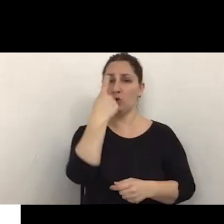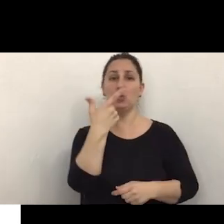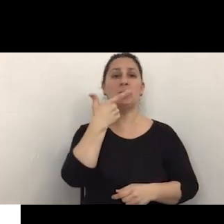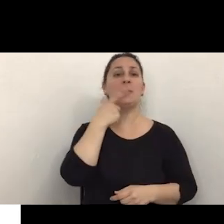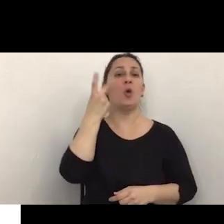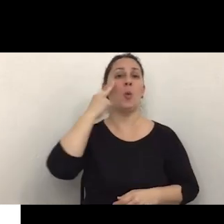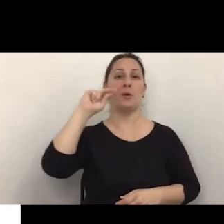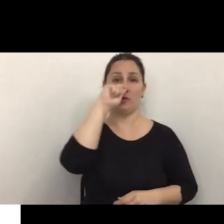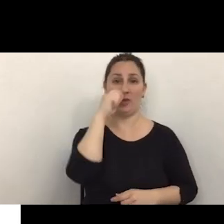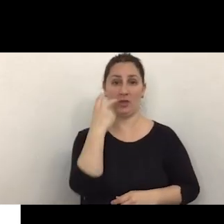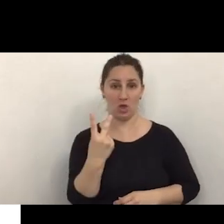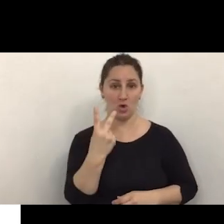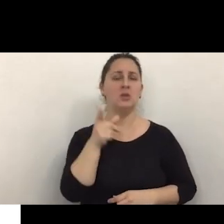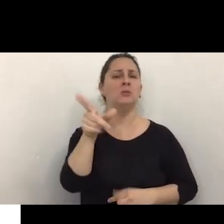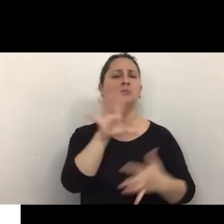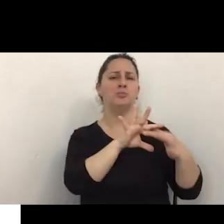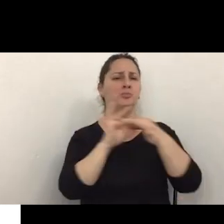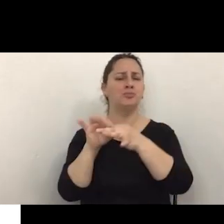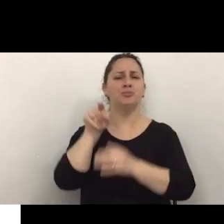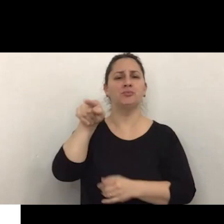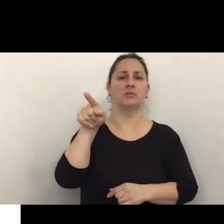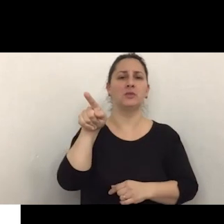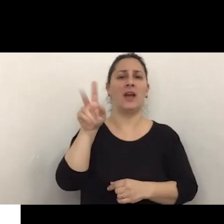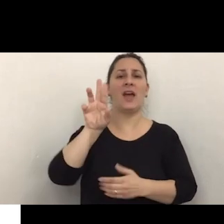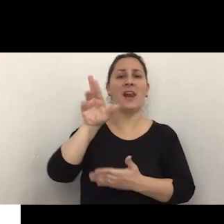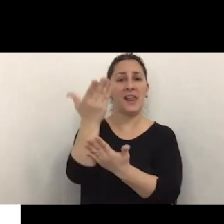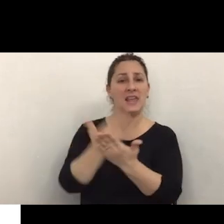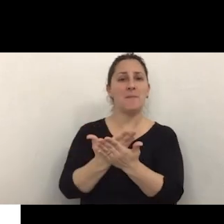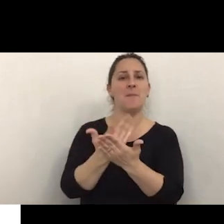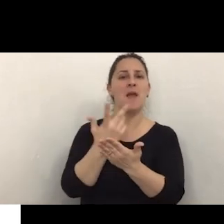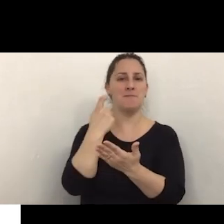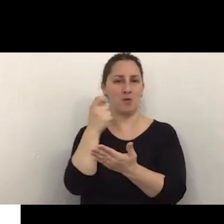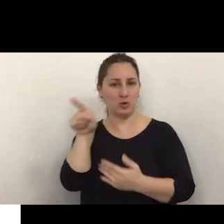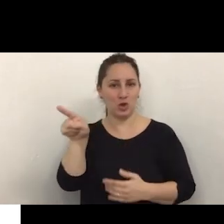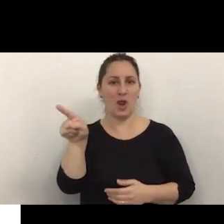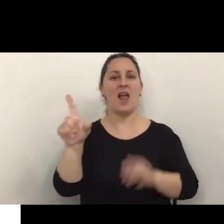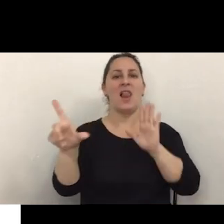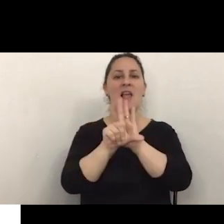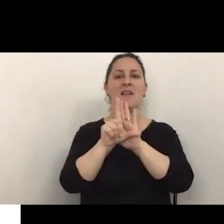2022. Se vincula al régimen previsional de la ley